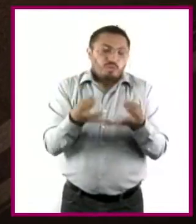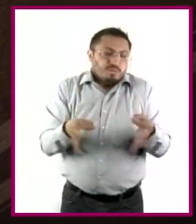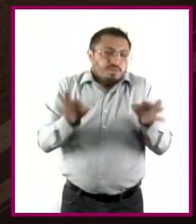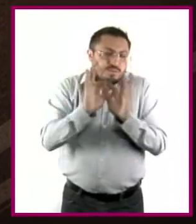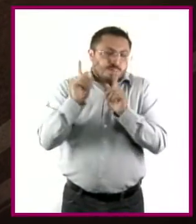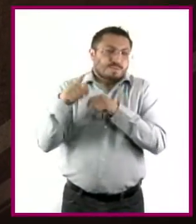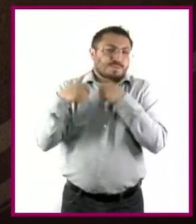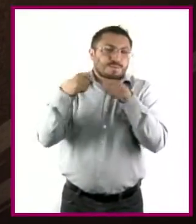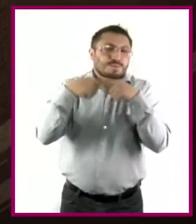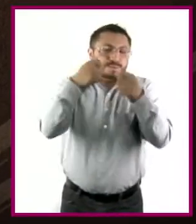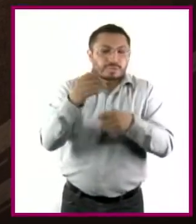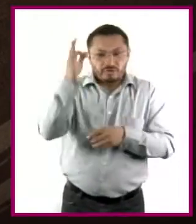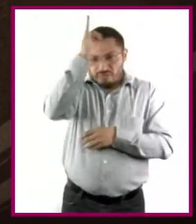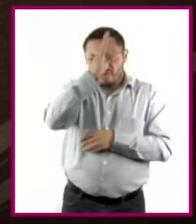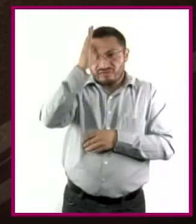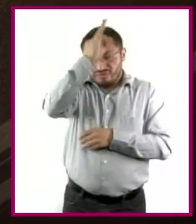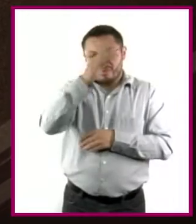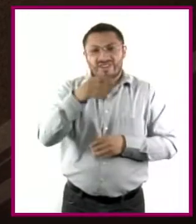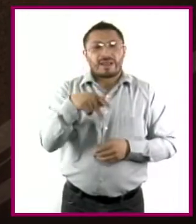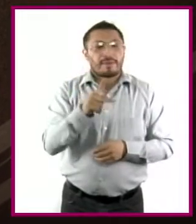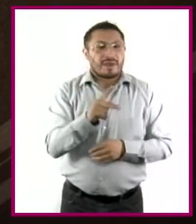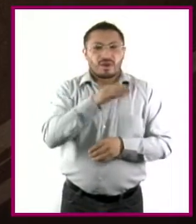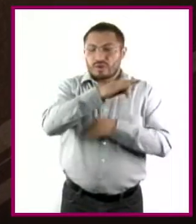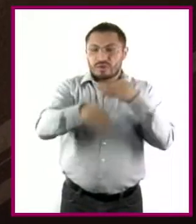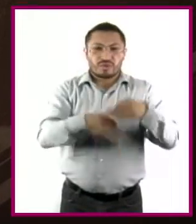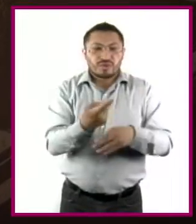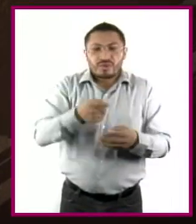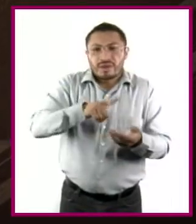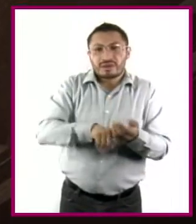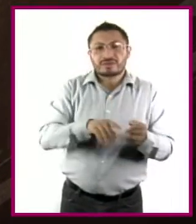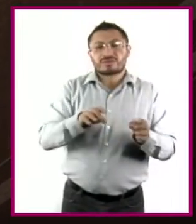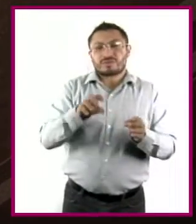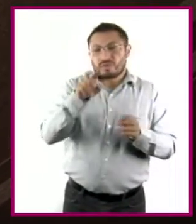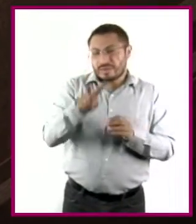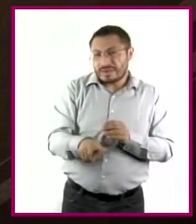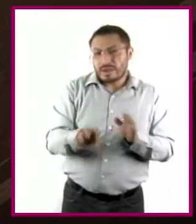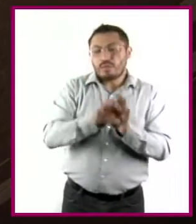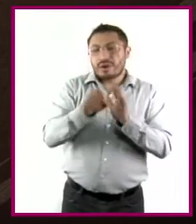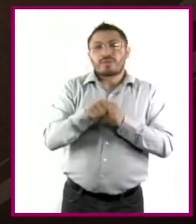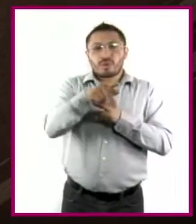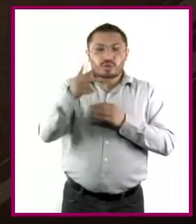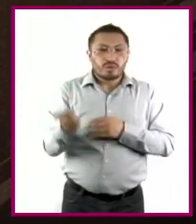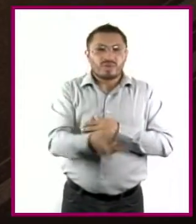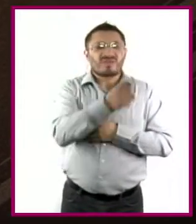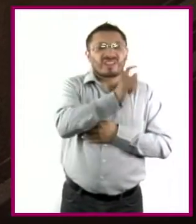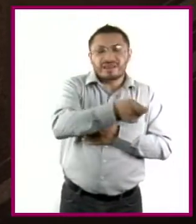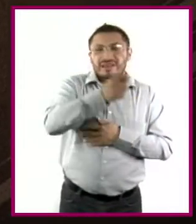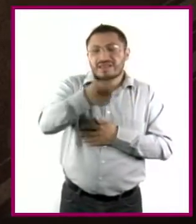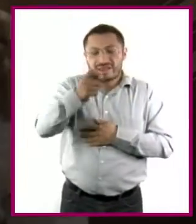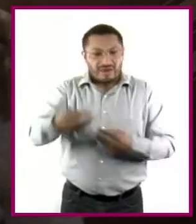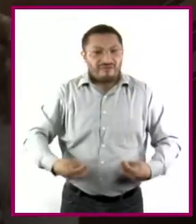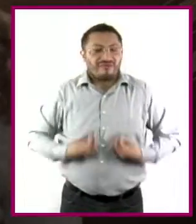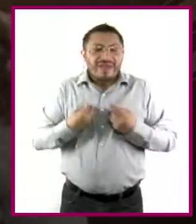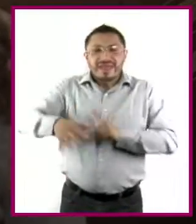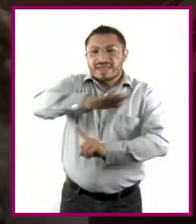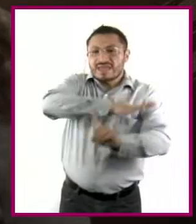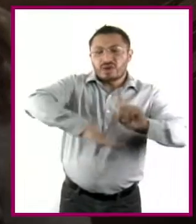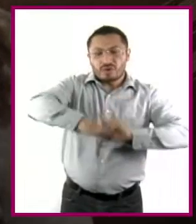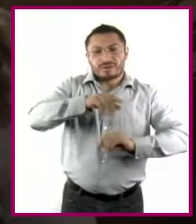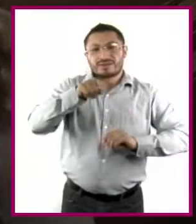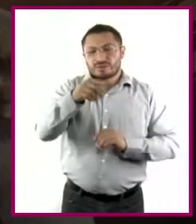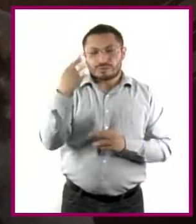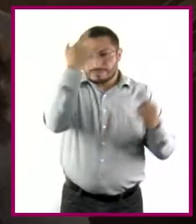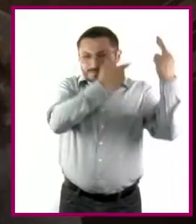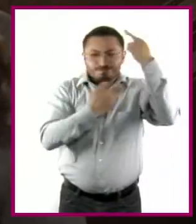la actitud filosófica es una misma: el cuestionamiento de la realidad y la toma de decisiones para mejorar nuestro entorno. Otro rasgo de